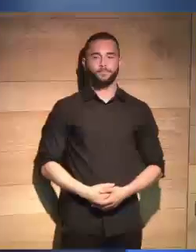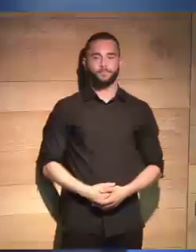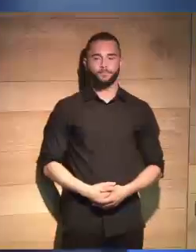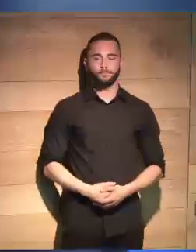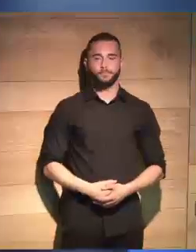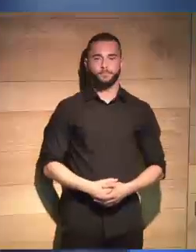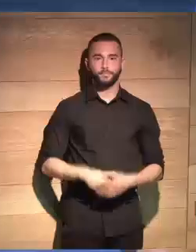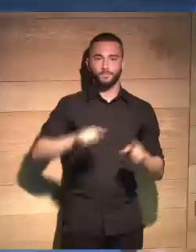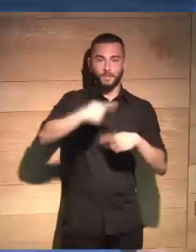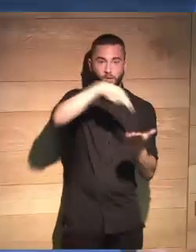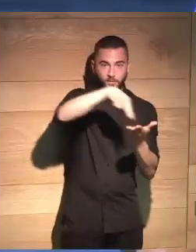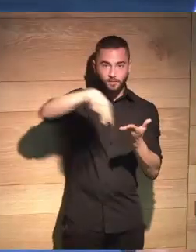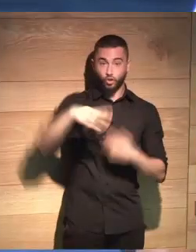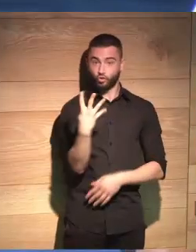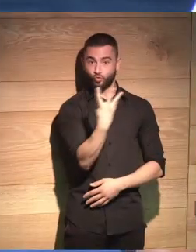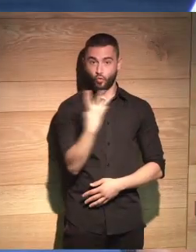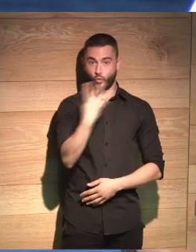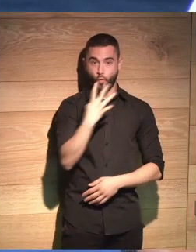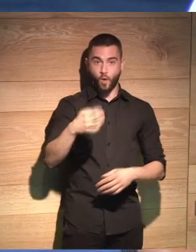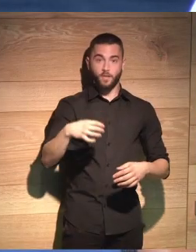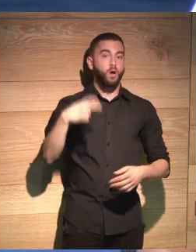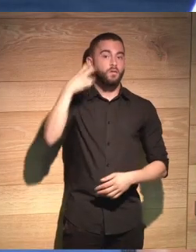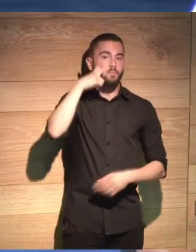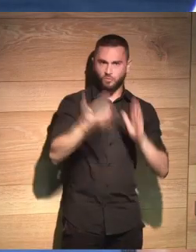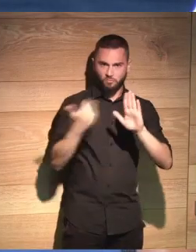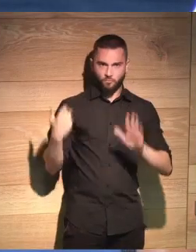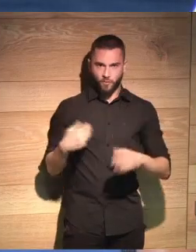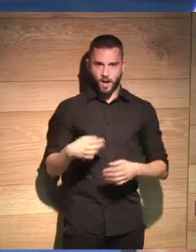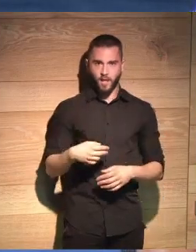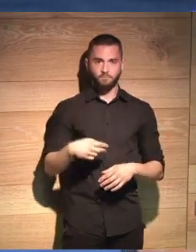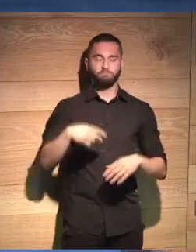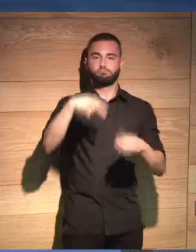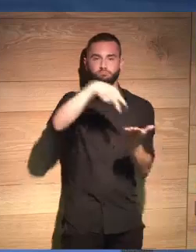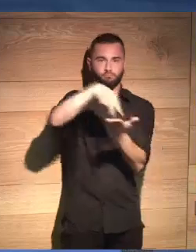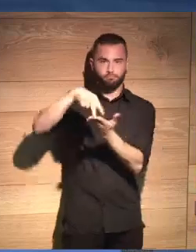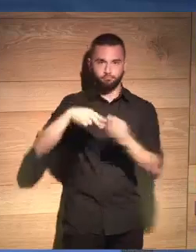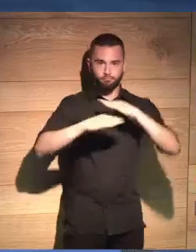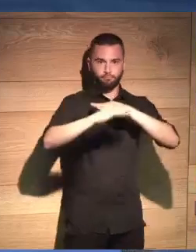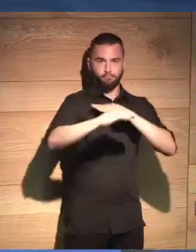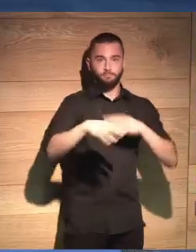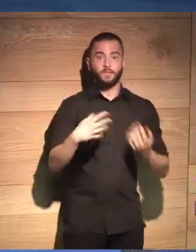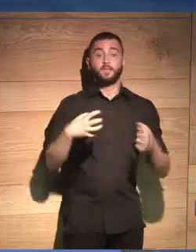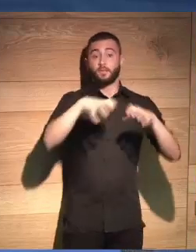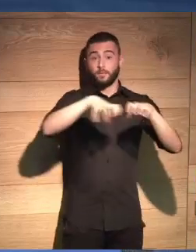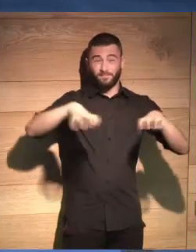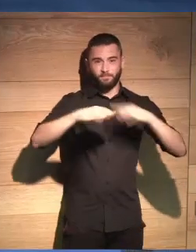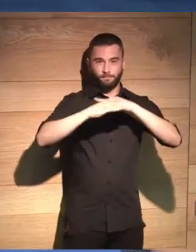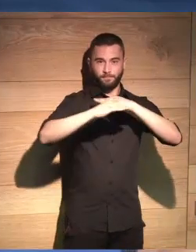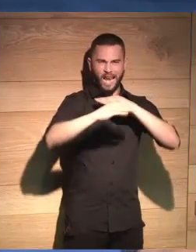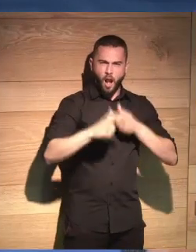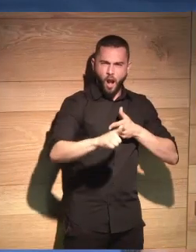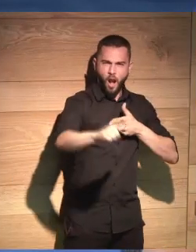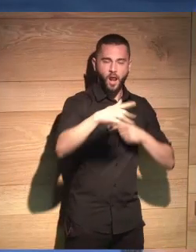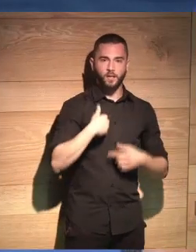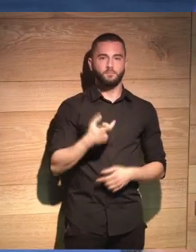Luego nos pusimos de pie uno por uno, los cuatro descalzos, en la superficie de la roca plana y larga, y lo intentamos con distintas palabras,